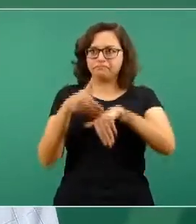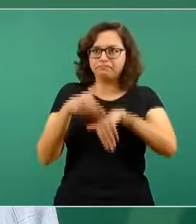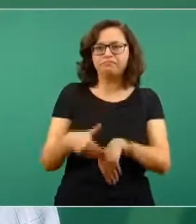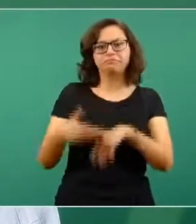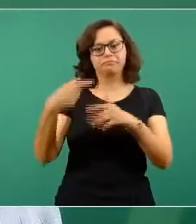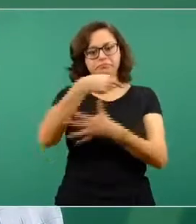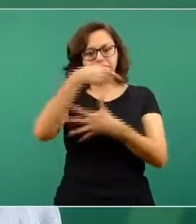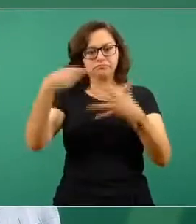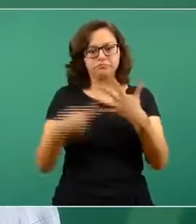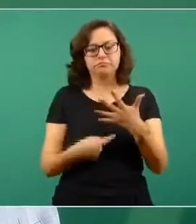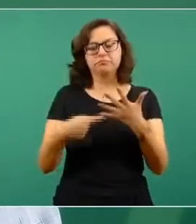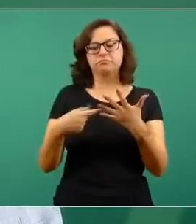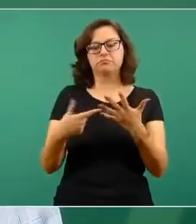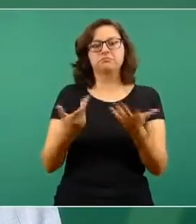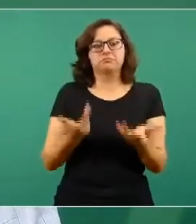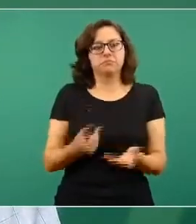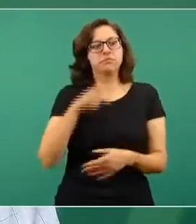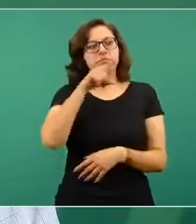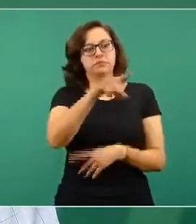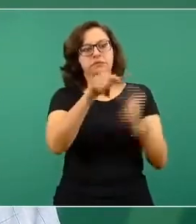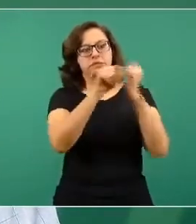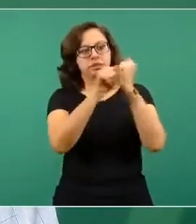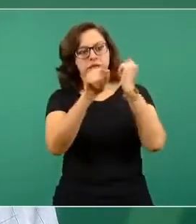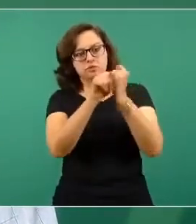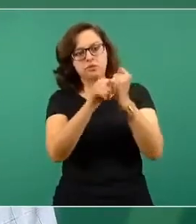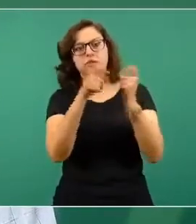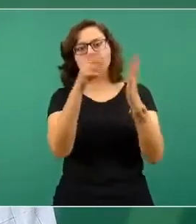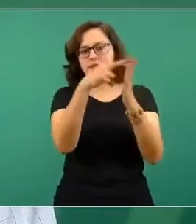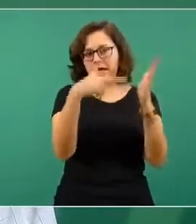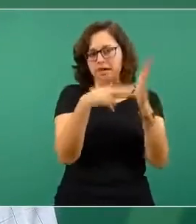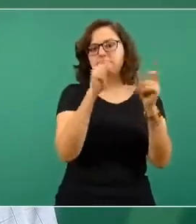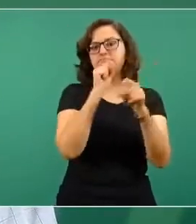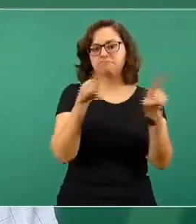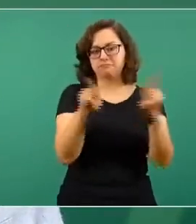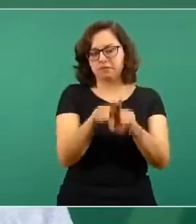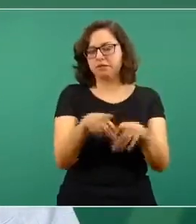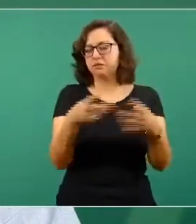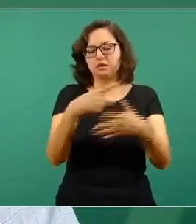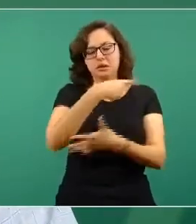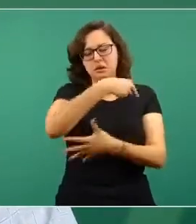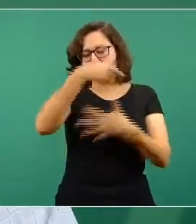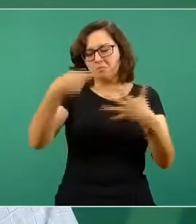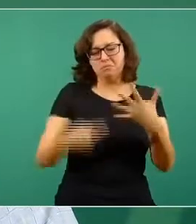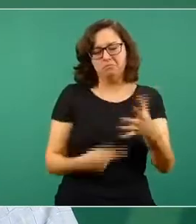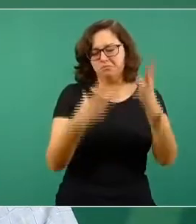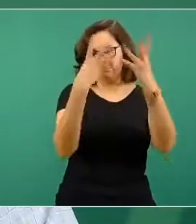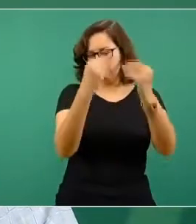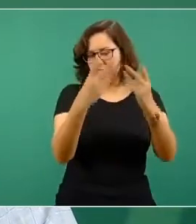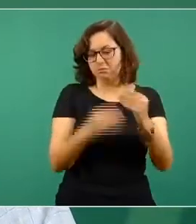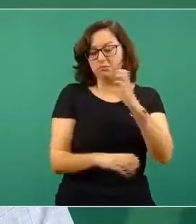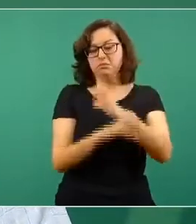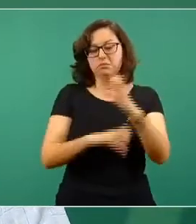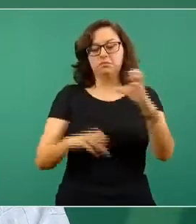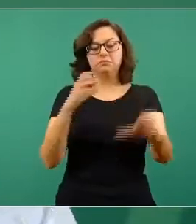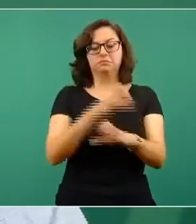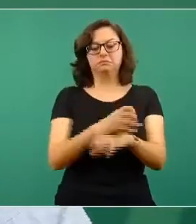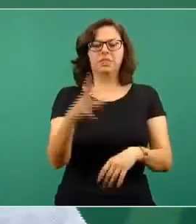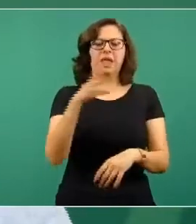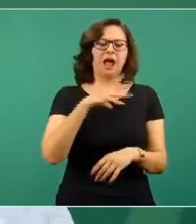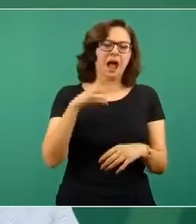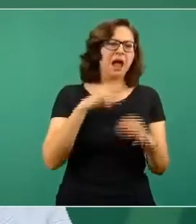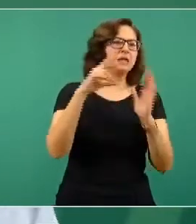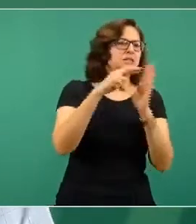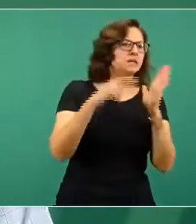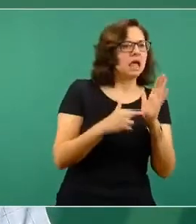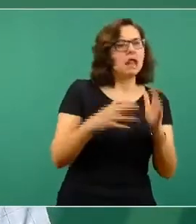atendiendo a las instrucciones que las empresas transportistas llevan a cabo. Hay toda una serie de lineamientos y manuales que se han